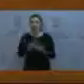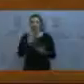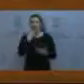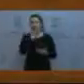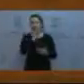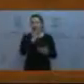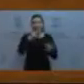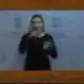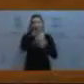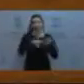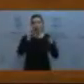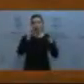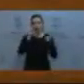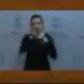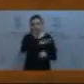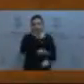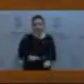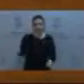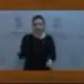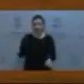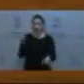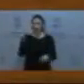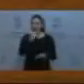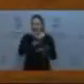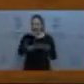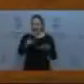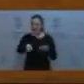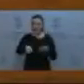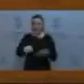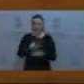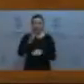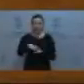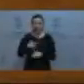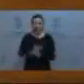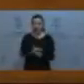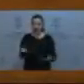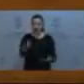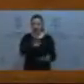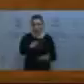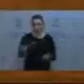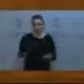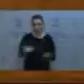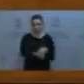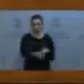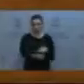educación infantil entendemos que debe ser gratuito y universal. Eso siempre